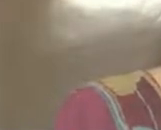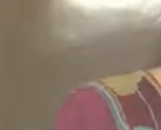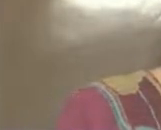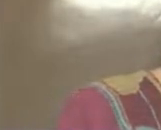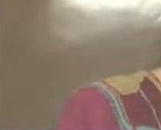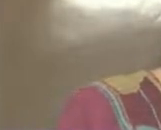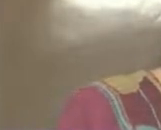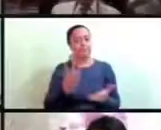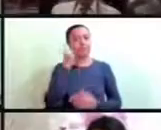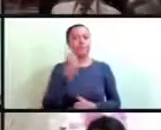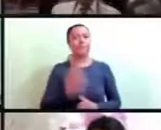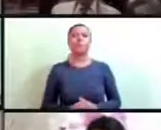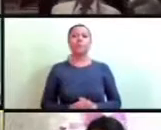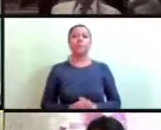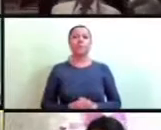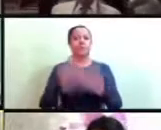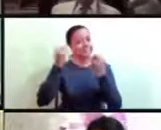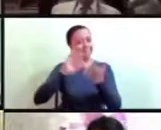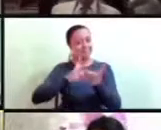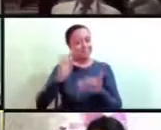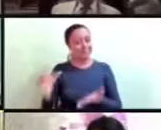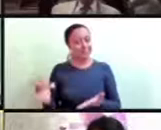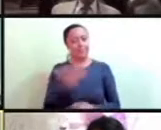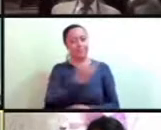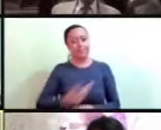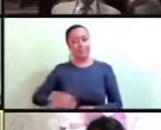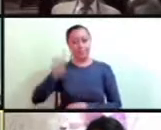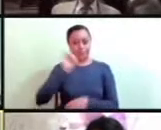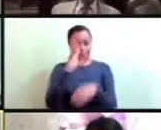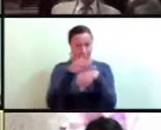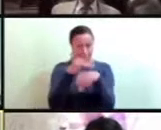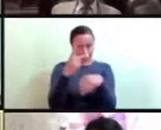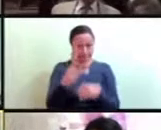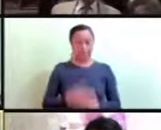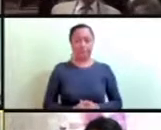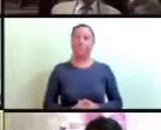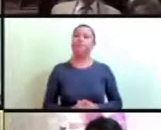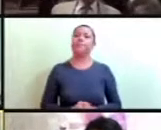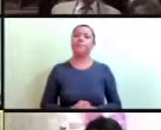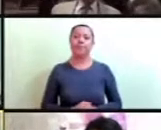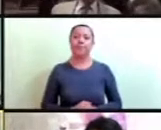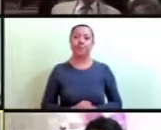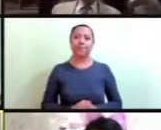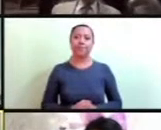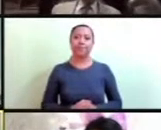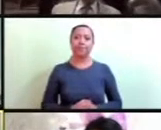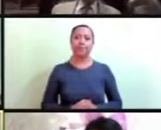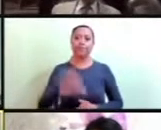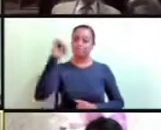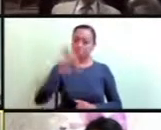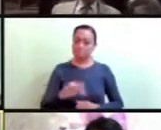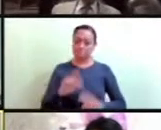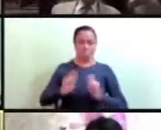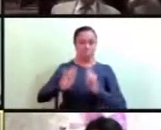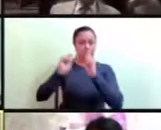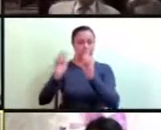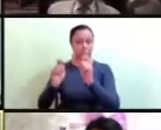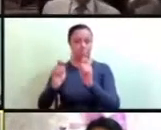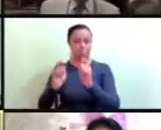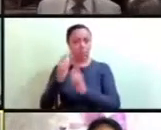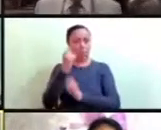Adelante, diputado. Muchas gracias, presidenta, con su permiso. Hoy otorgamos un